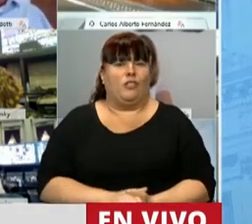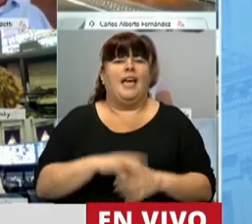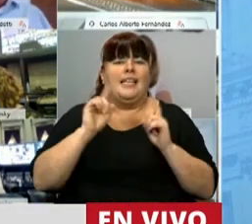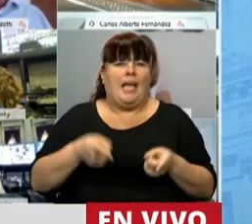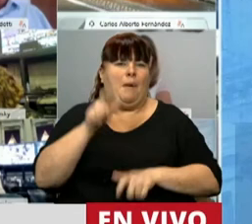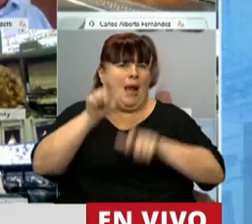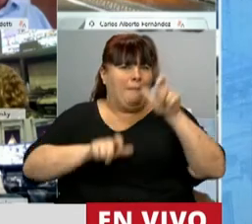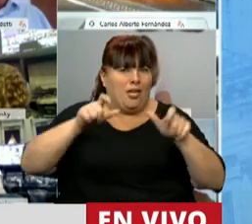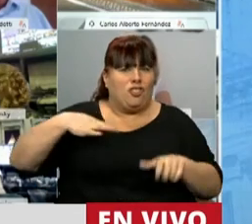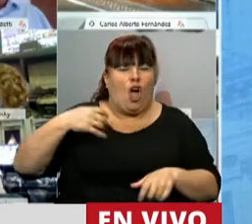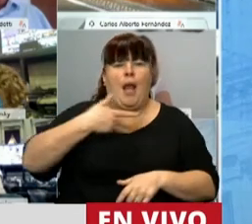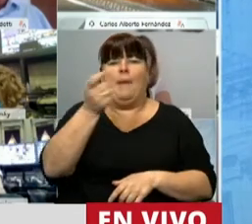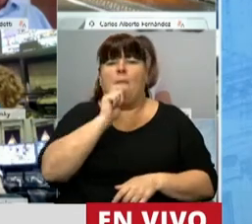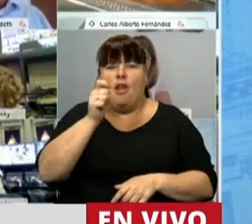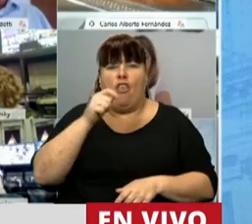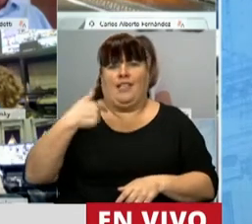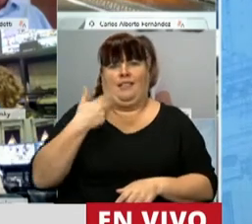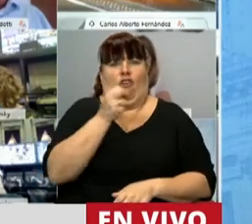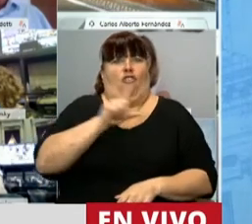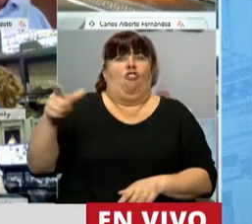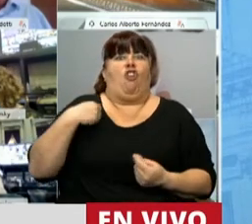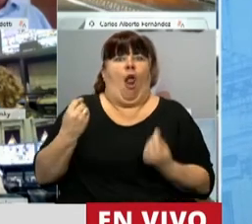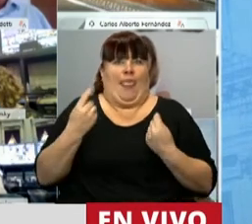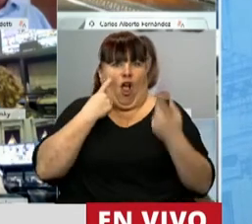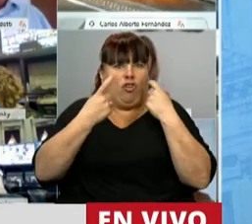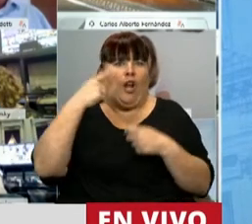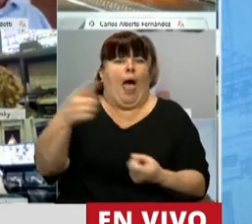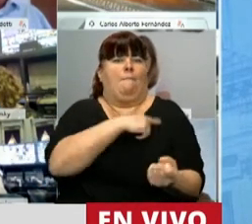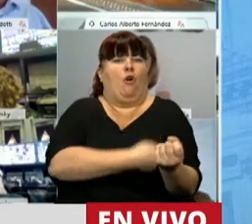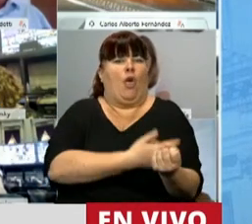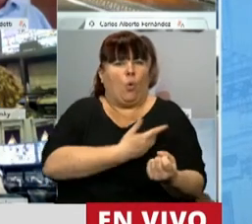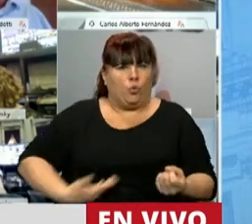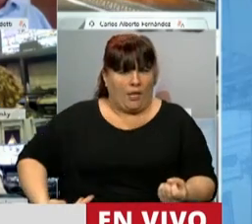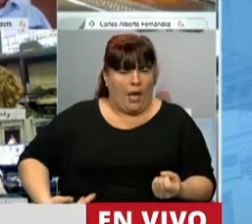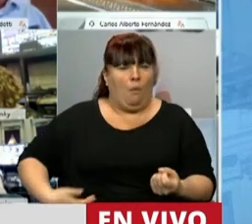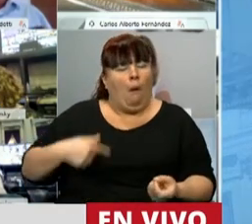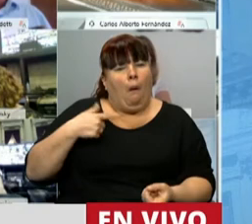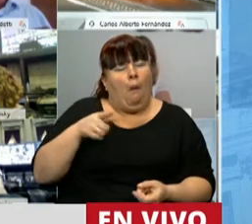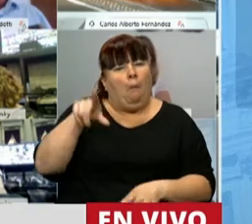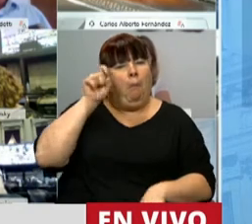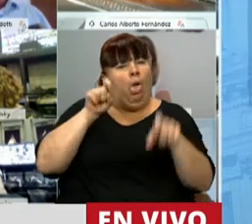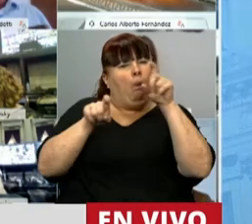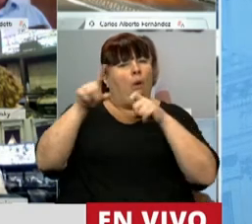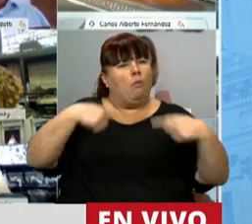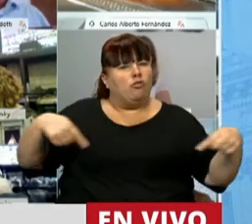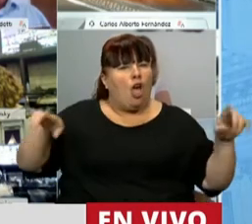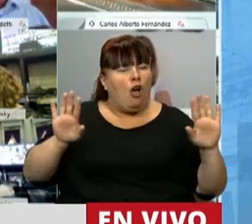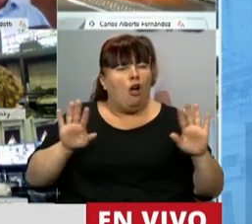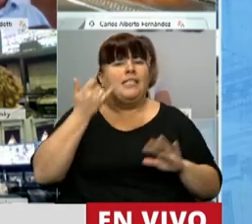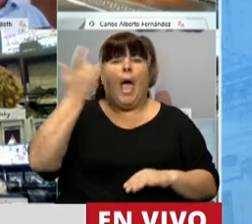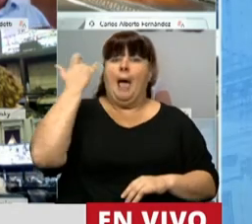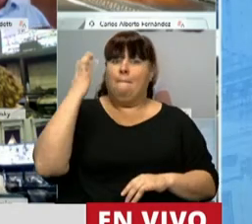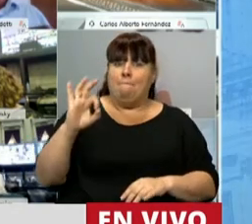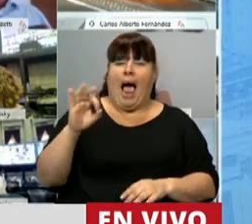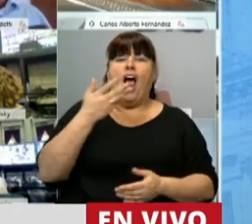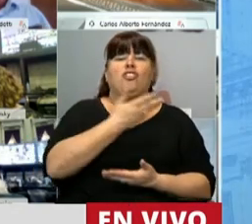para la ciudadanía y para el periodismo en nuestro rol de control del Poder Ejecutivo, y nos fuimos enterando de algunas cosas. Ya en mayo, el titular